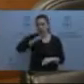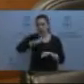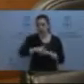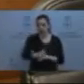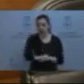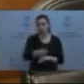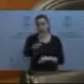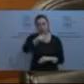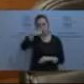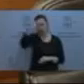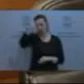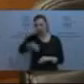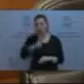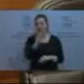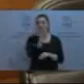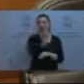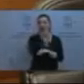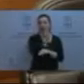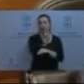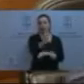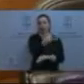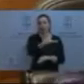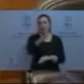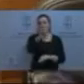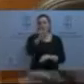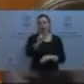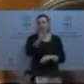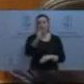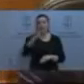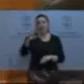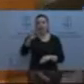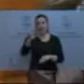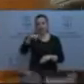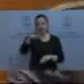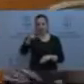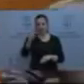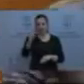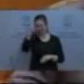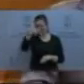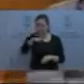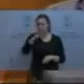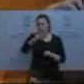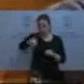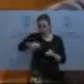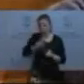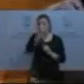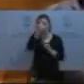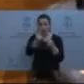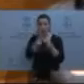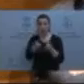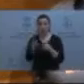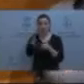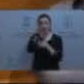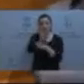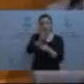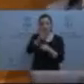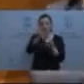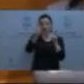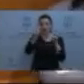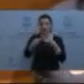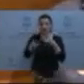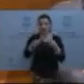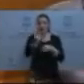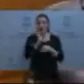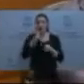que los conocemos, el Instituto de la Fresneda. ¿Cómo no lo vamos a conocer si lo trajimos nosotros a una negociación presupuestaria? O el Instituto de la Corredoria, que lo hemos traído nosotros a esta